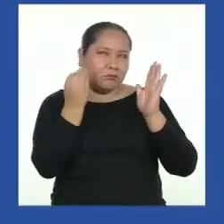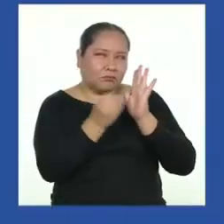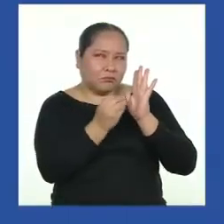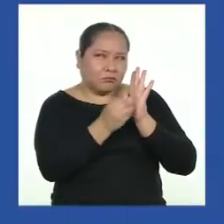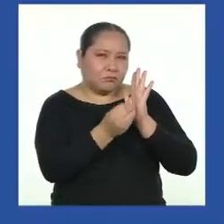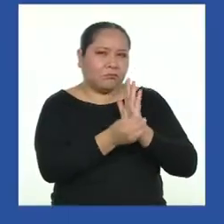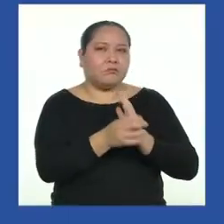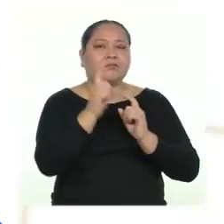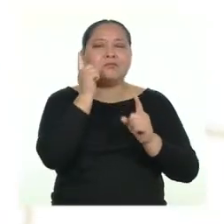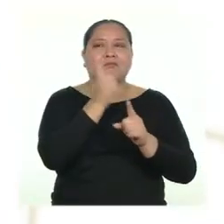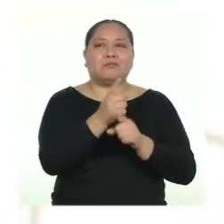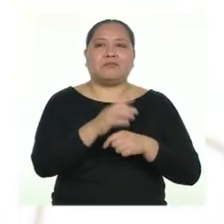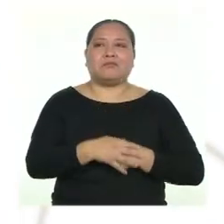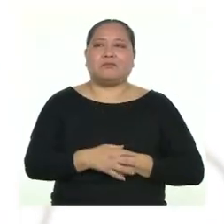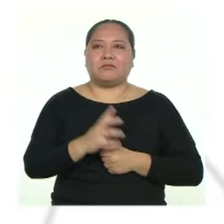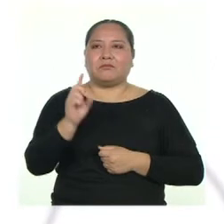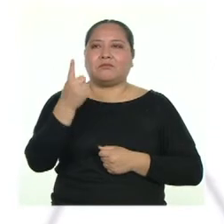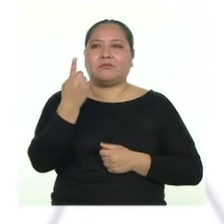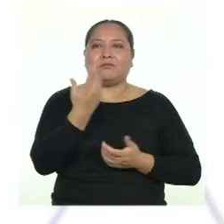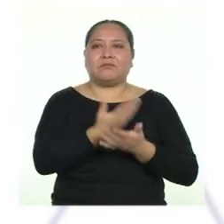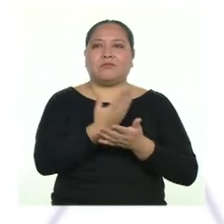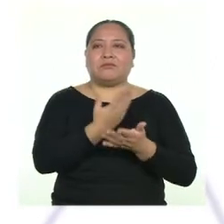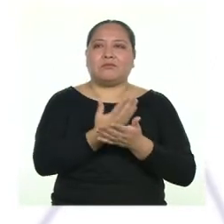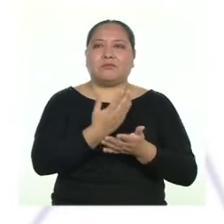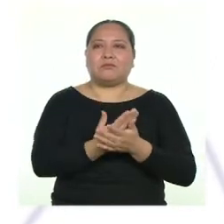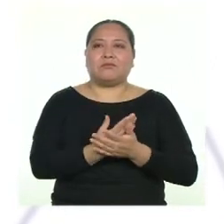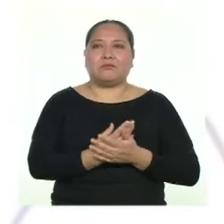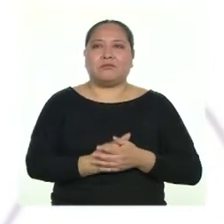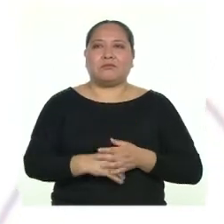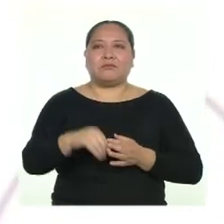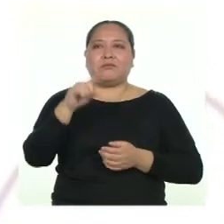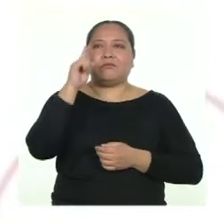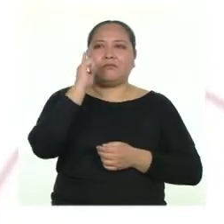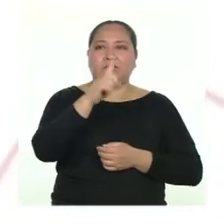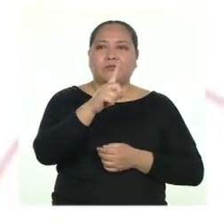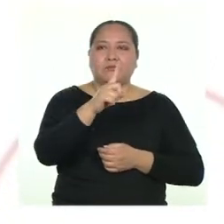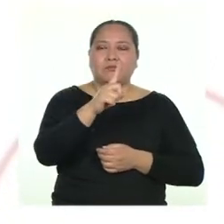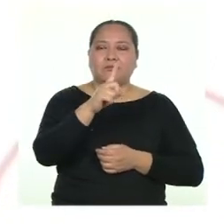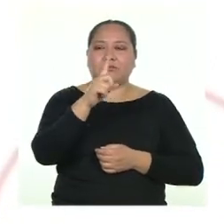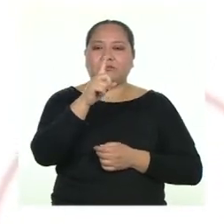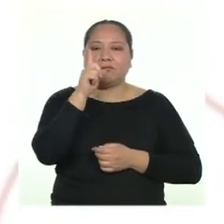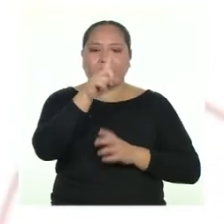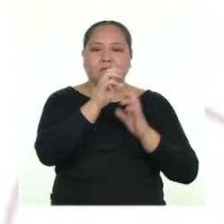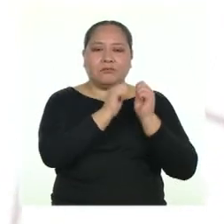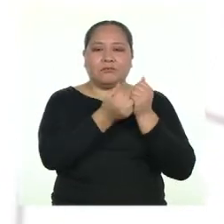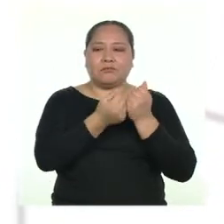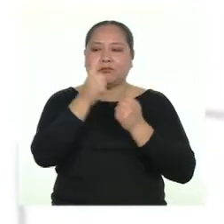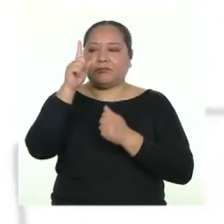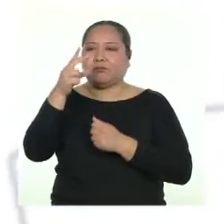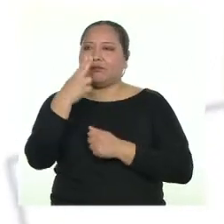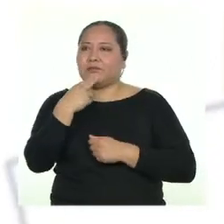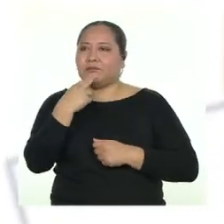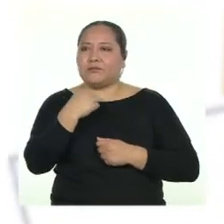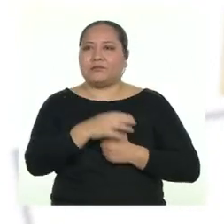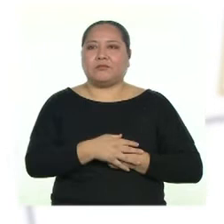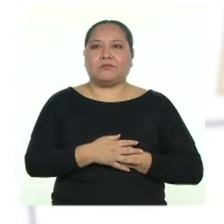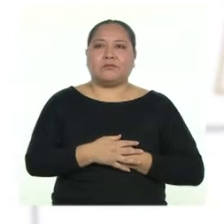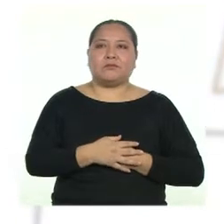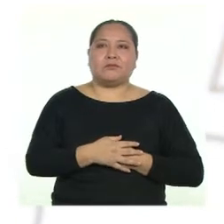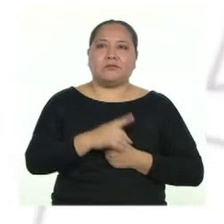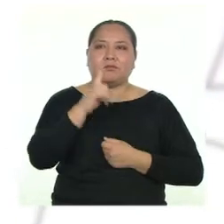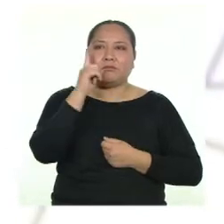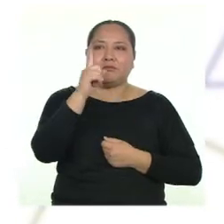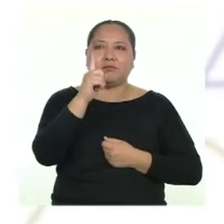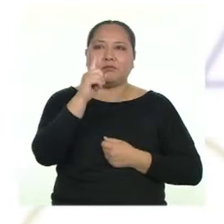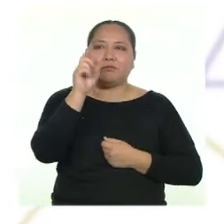¡Exacto! Primero probemos con un pan y con una cucharadita de azúcar. Entonces voy a poner